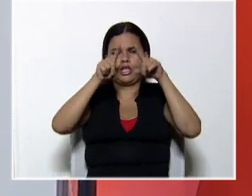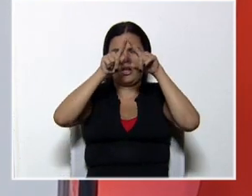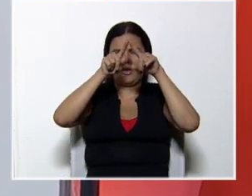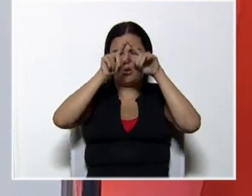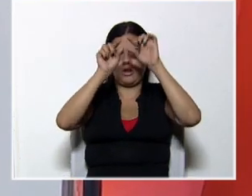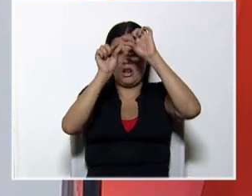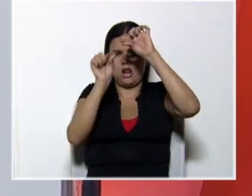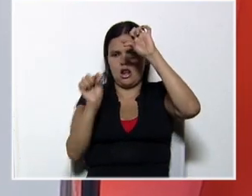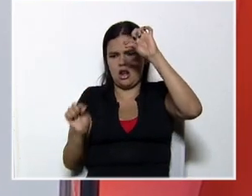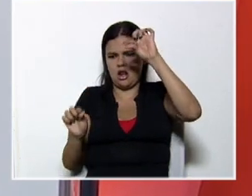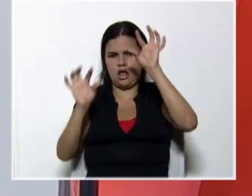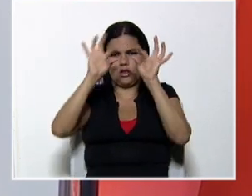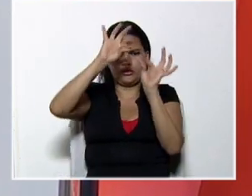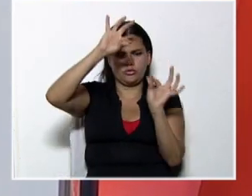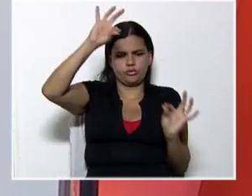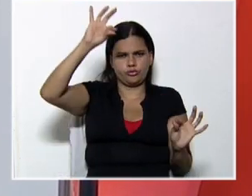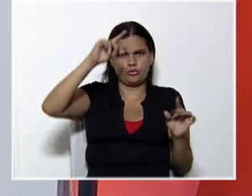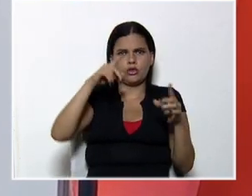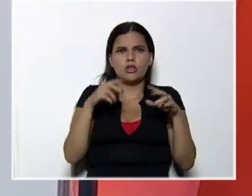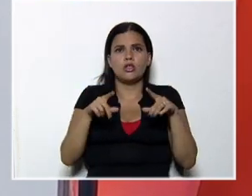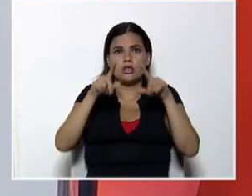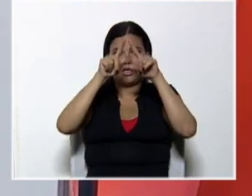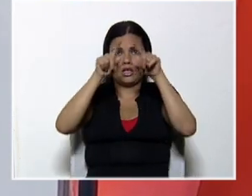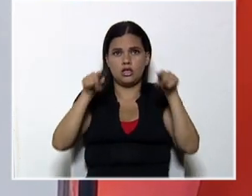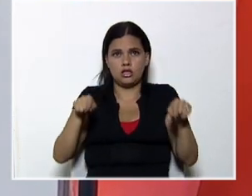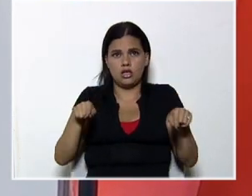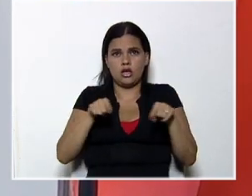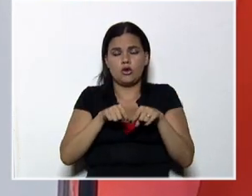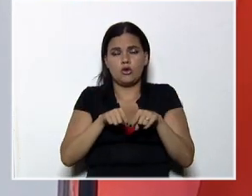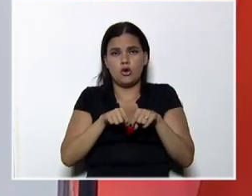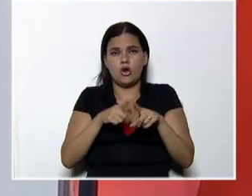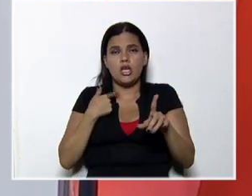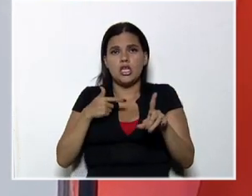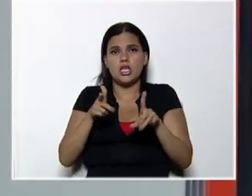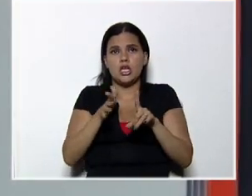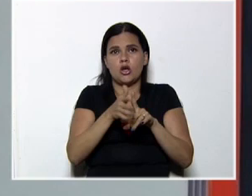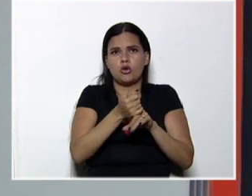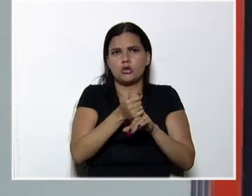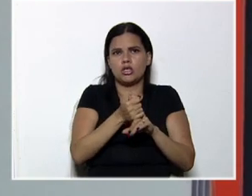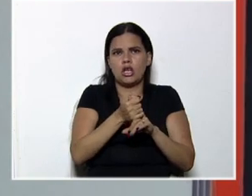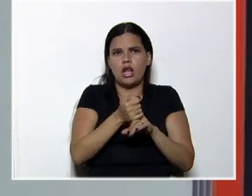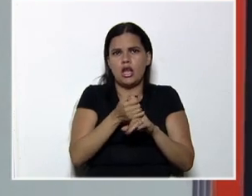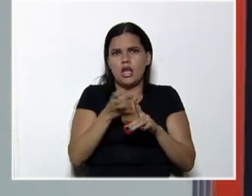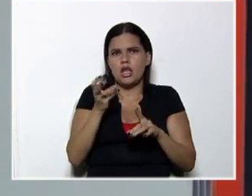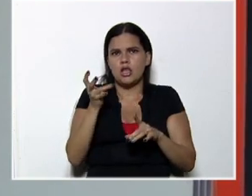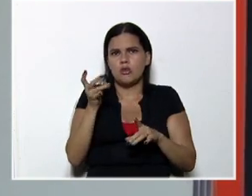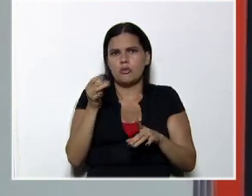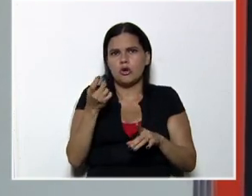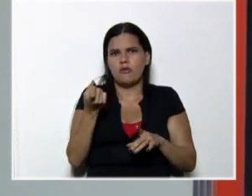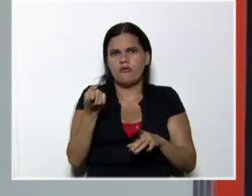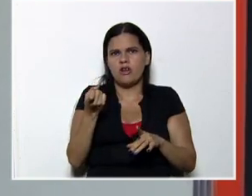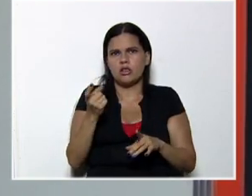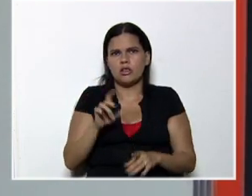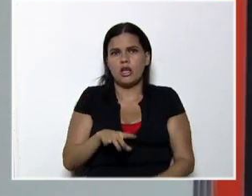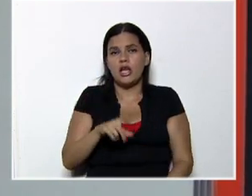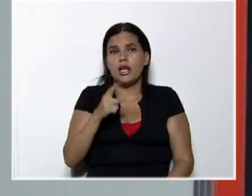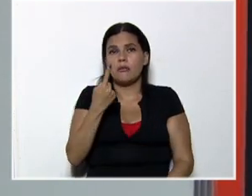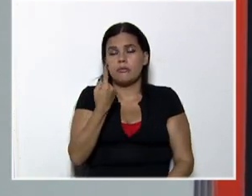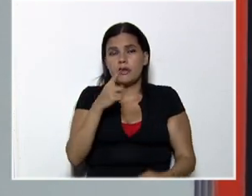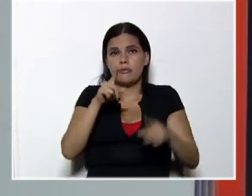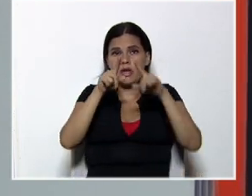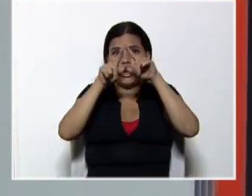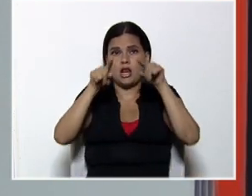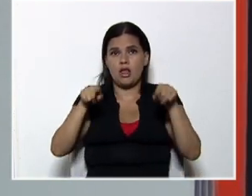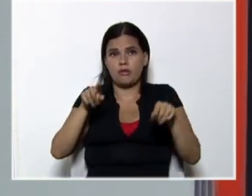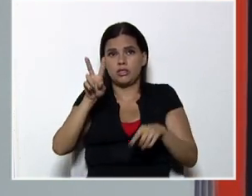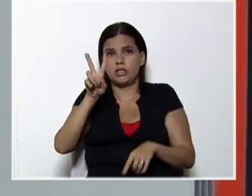ubicar o a encontrar el valor del tercero. Fíjense, el primero va a ser 2, el primer lado, y el segundo lado va a ser